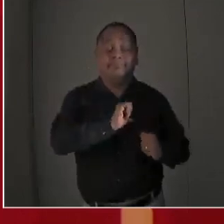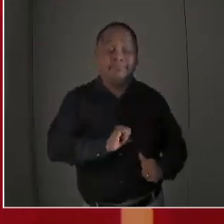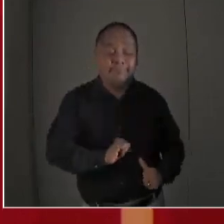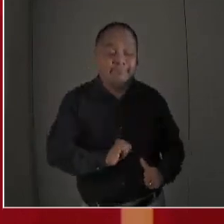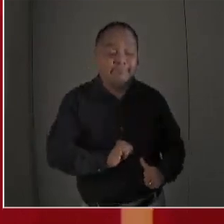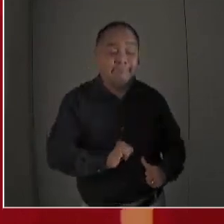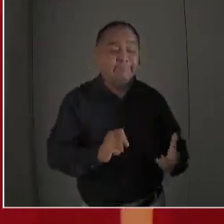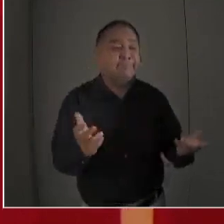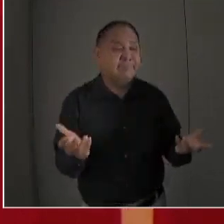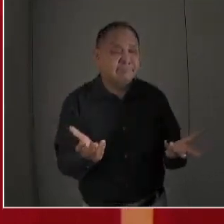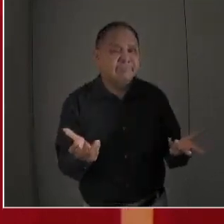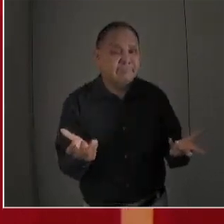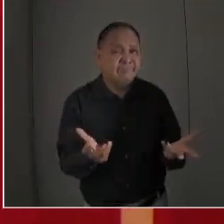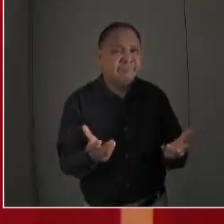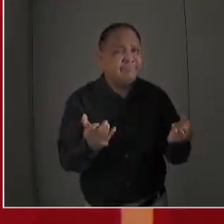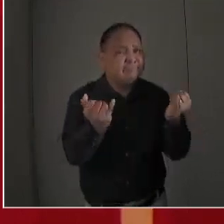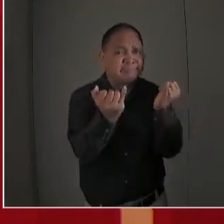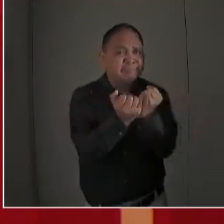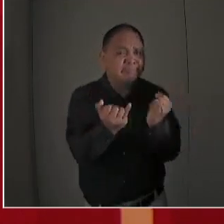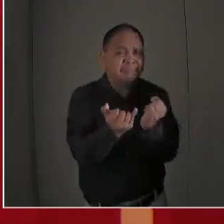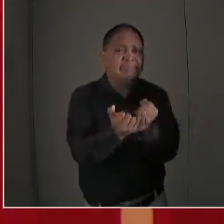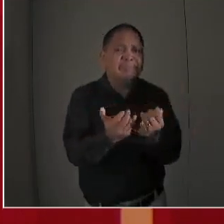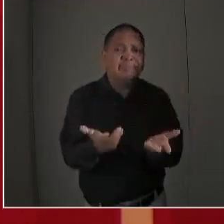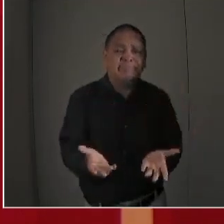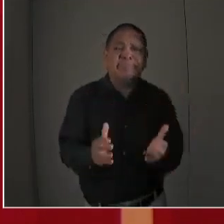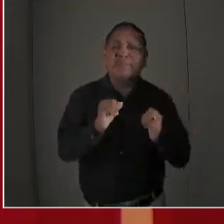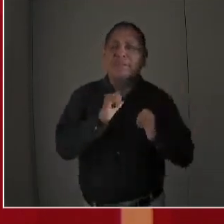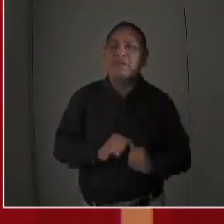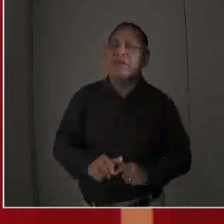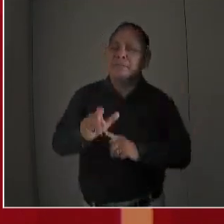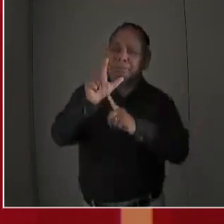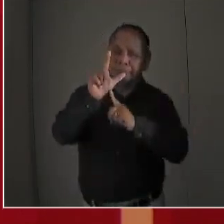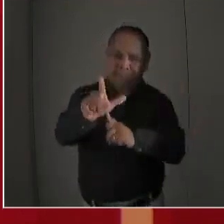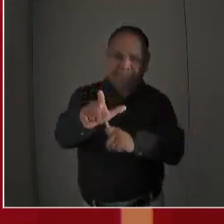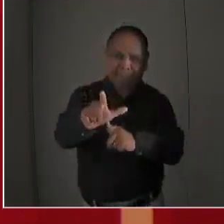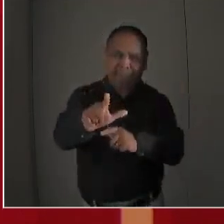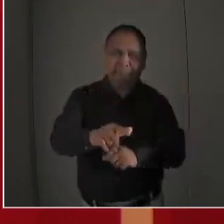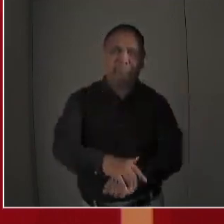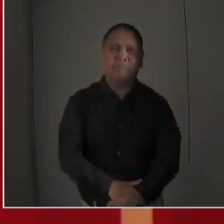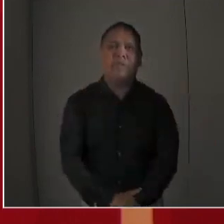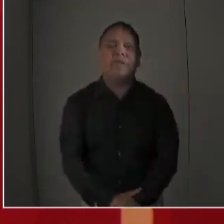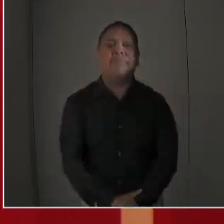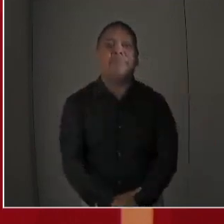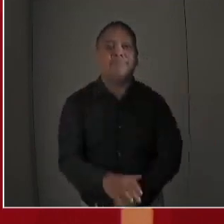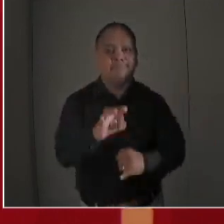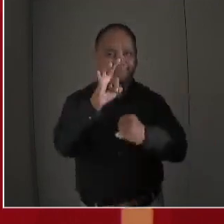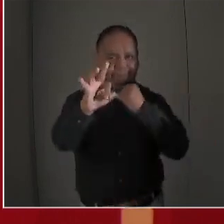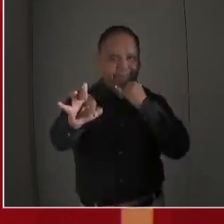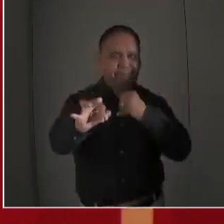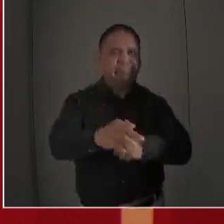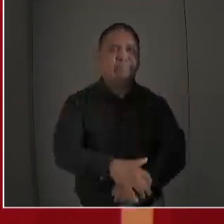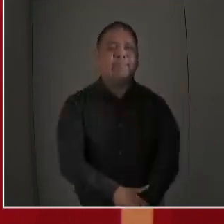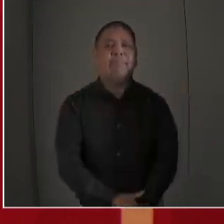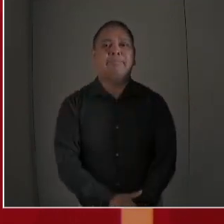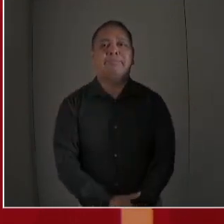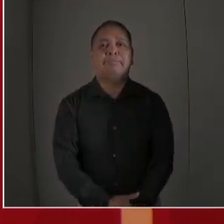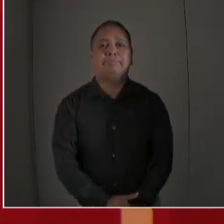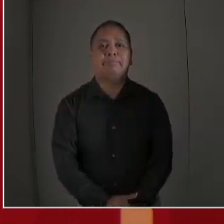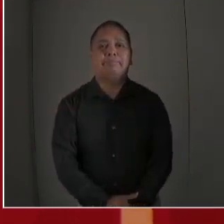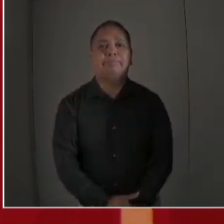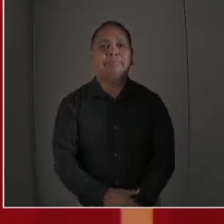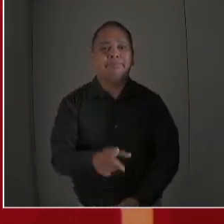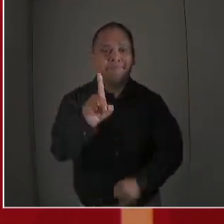la idea es también darles ese seguimiento. Finalmente, el día de